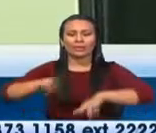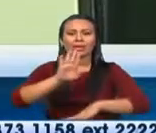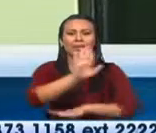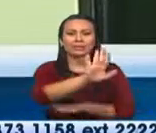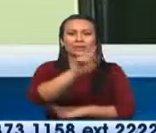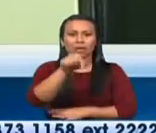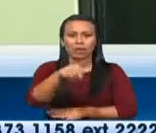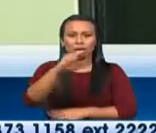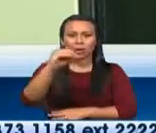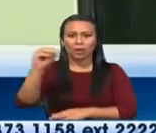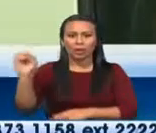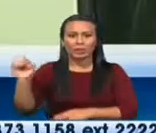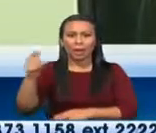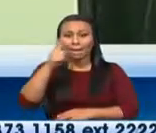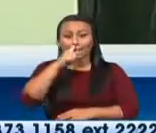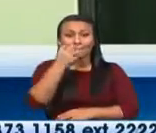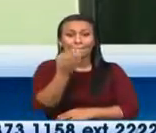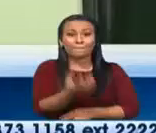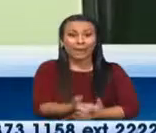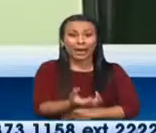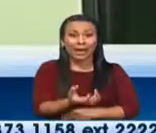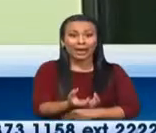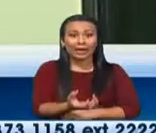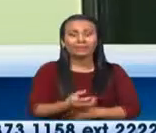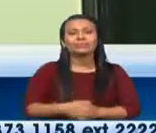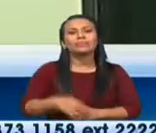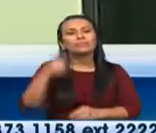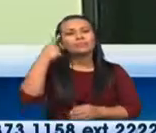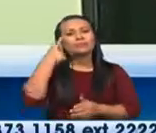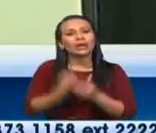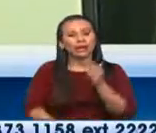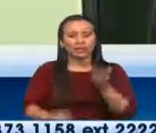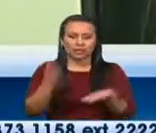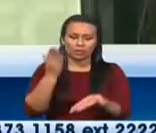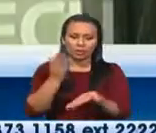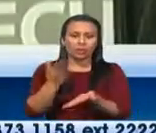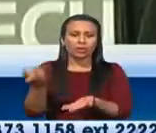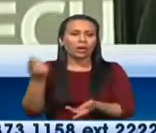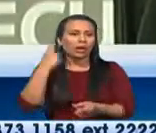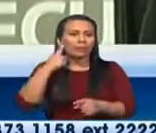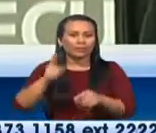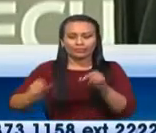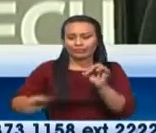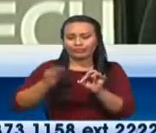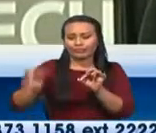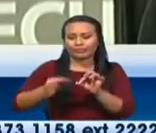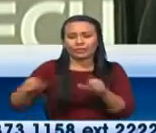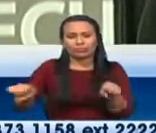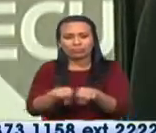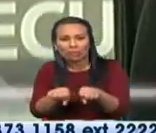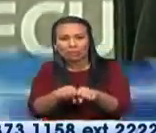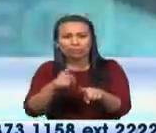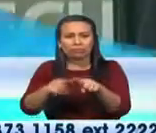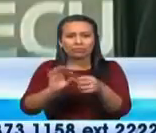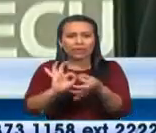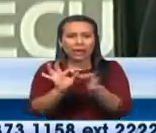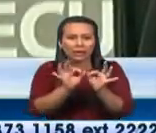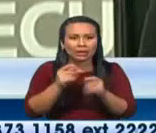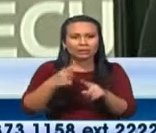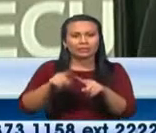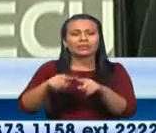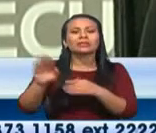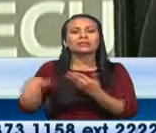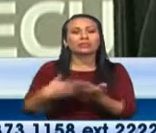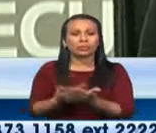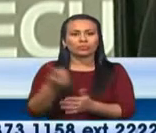10.000 panes diarios y la otra para que puedan hacer trabajos de manufactura. Ella ha cumplido el 5% de la pena, está capacitada